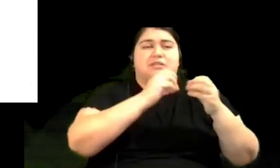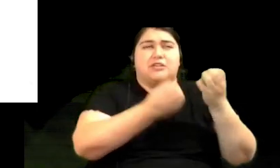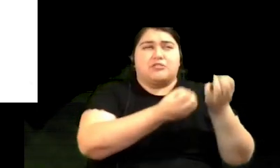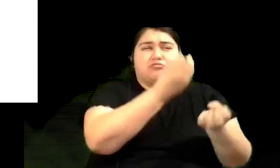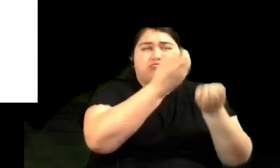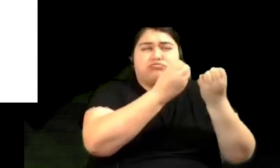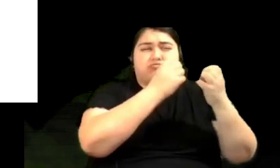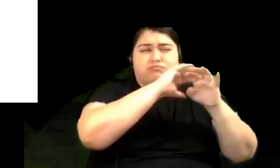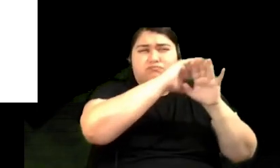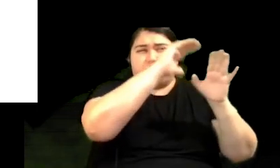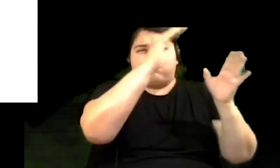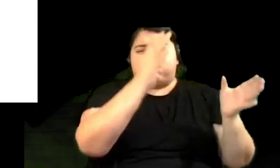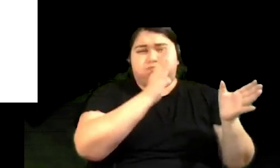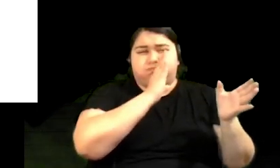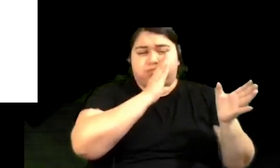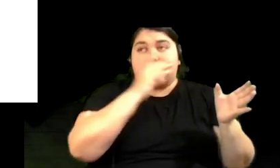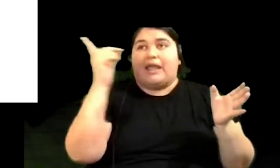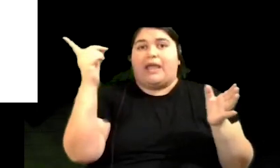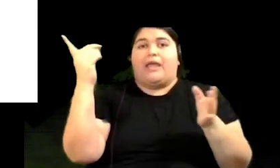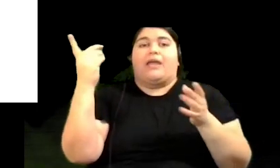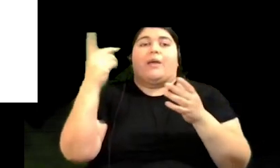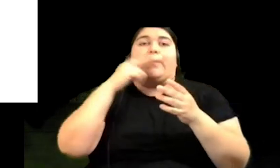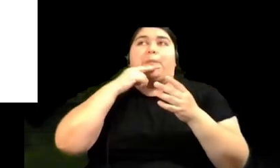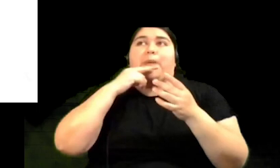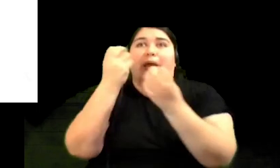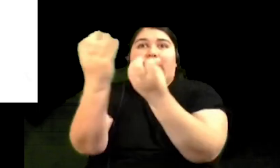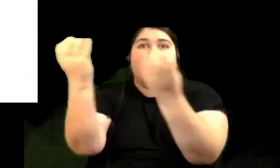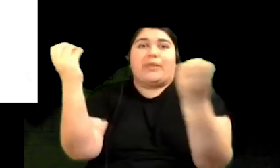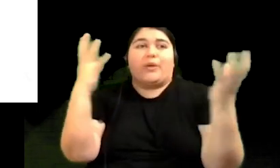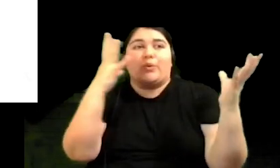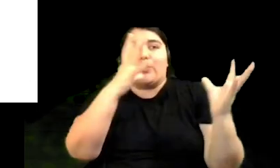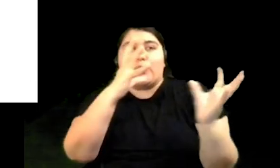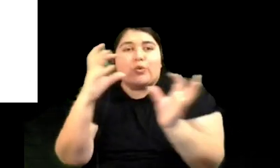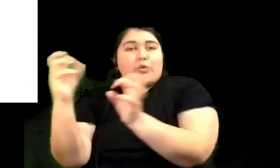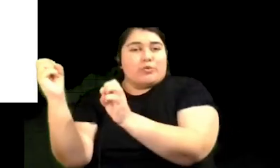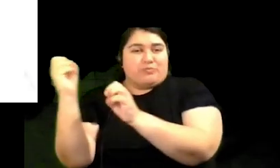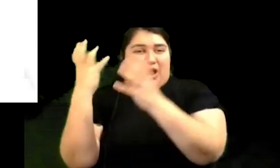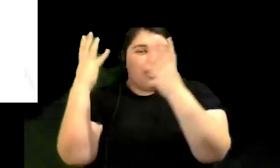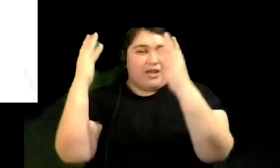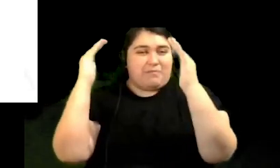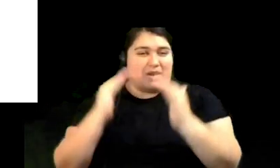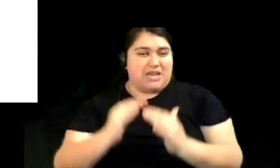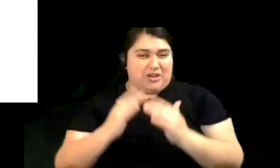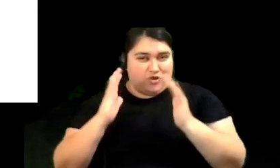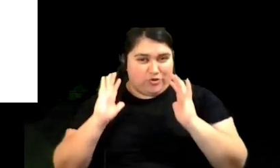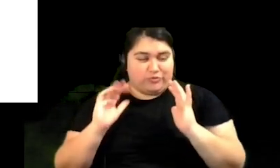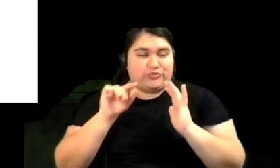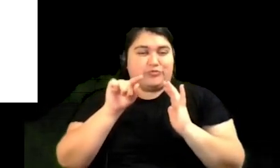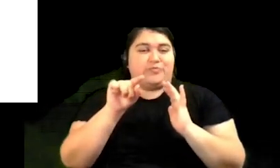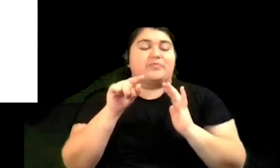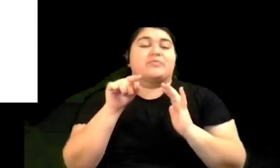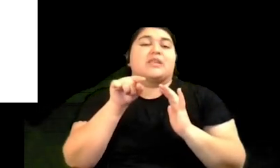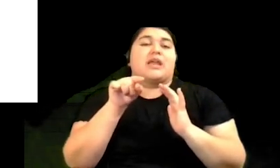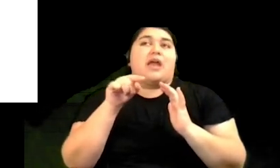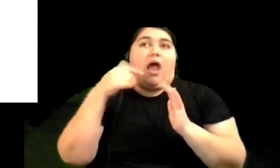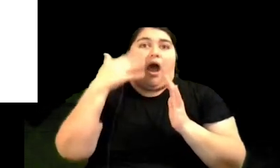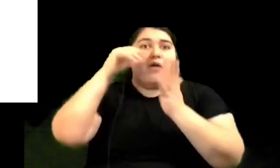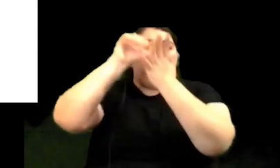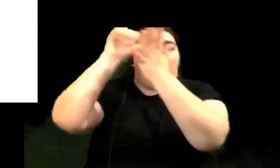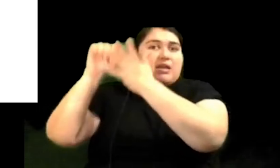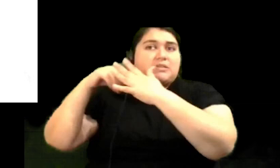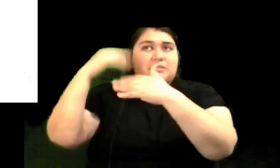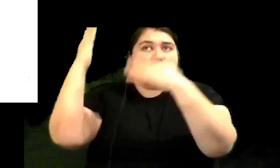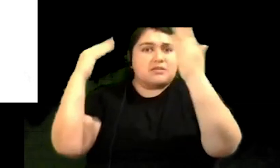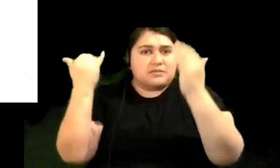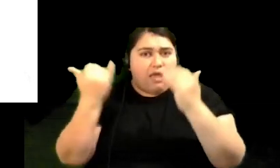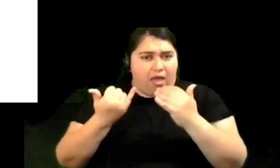fuera un pequeño sumidero. Entonces lo que se busca, y se ha desarrollado mucho en Japón, en Estados Unidos, ¿sí? En otros países se ha desarrollado, lo que se busca